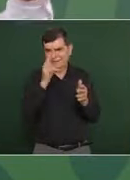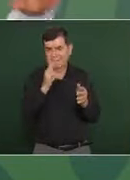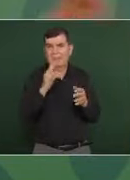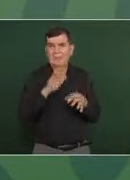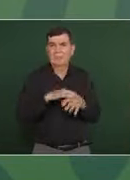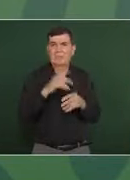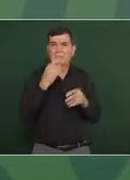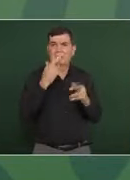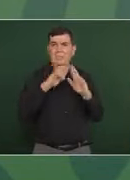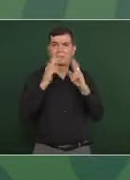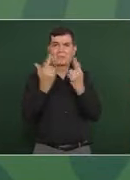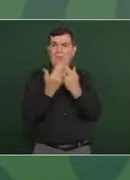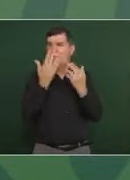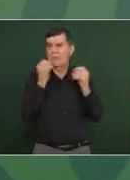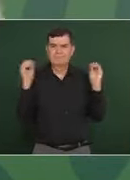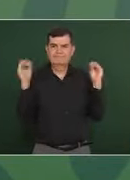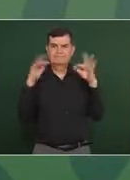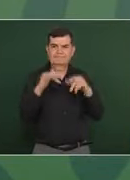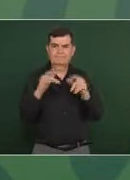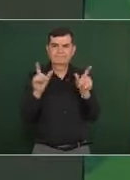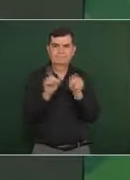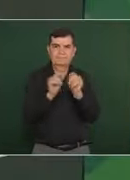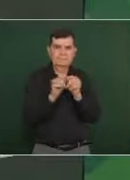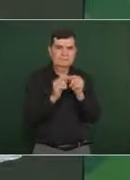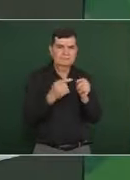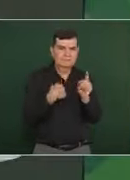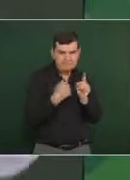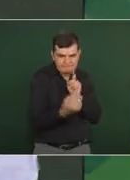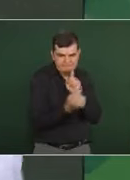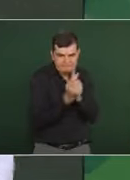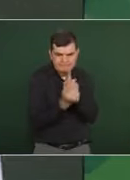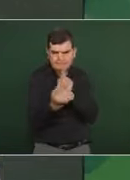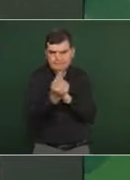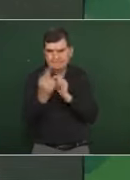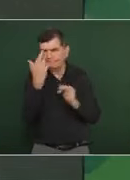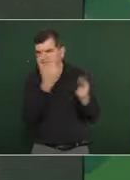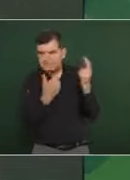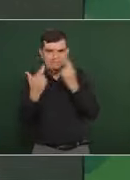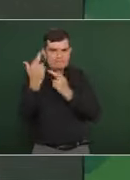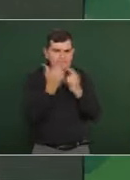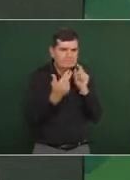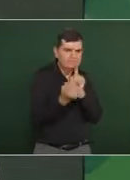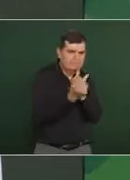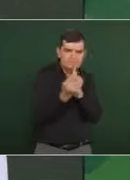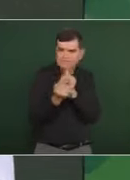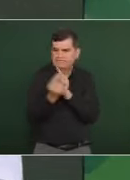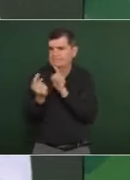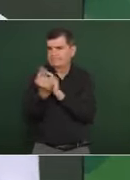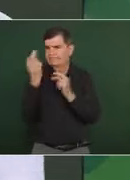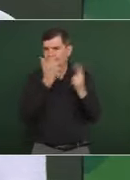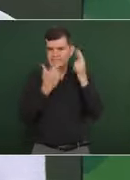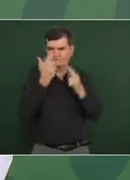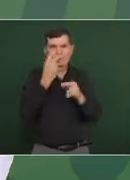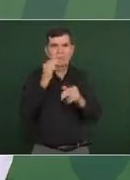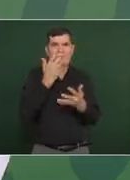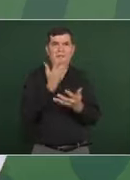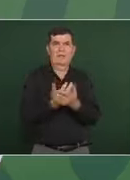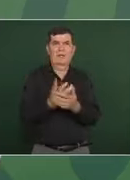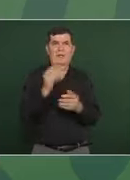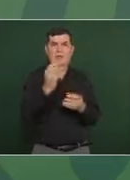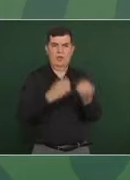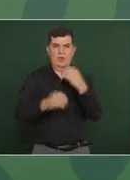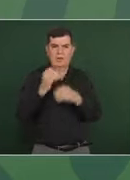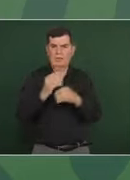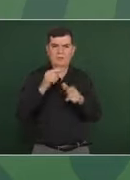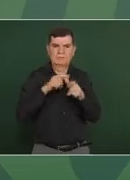haya reuniones, nada más supervisando para que no se detengan las obras ni